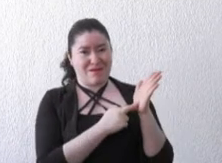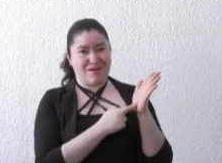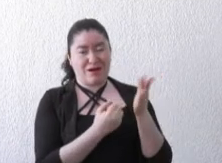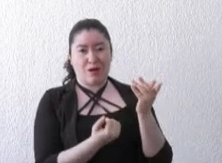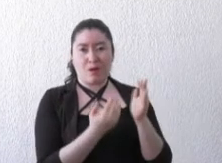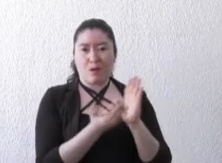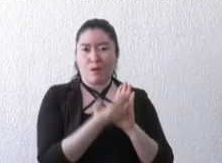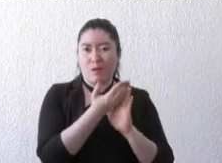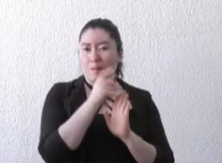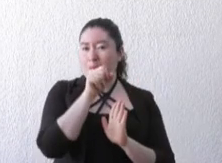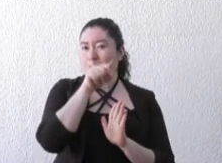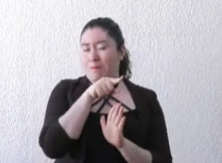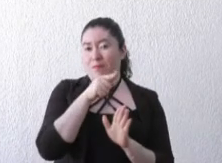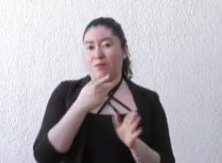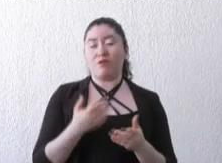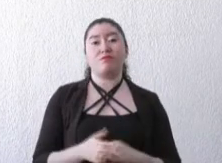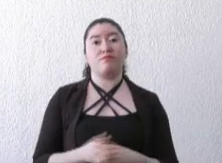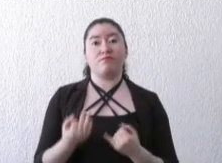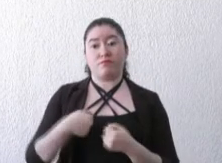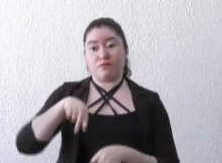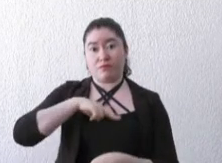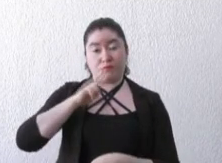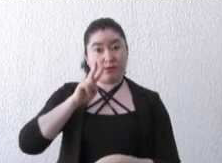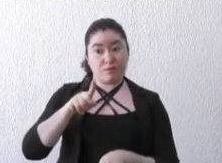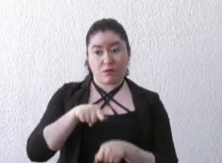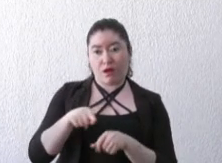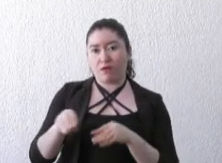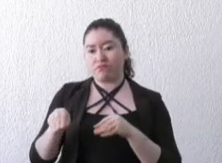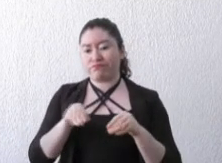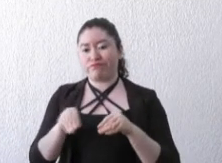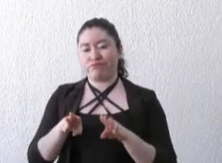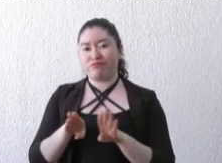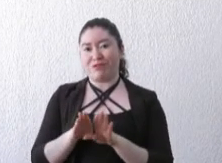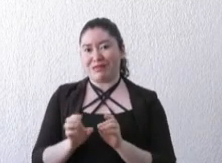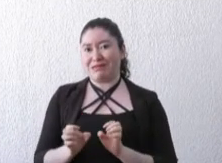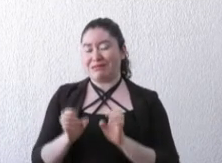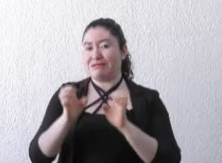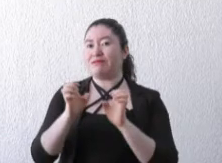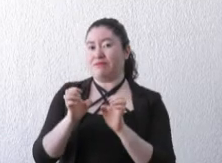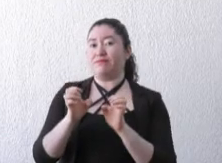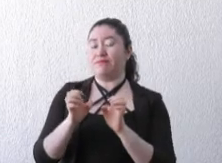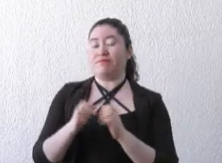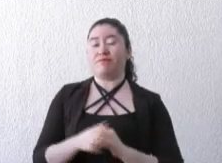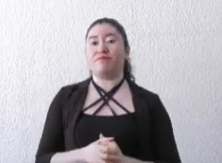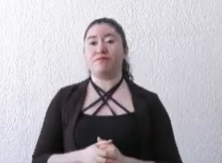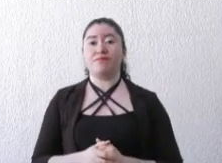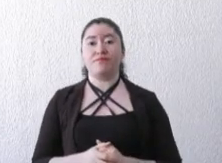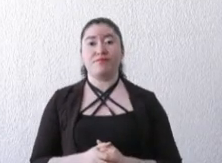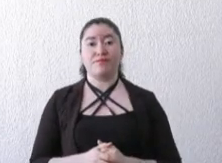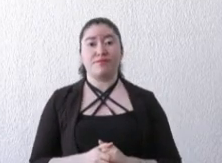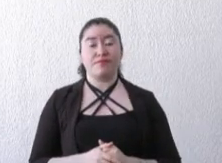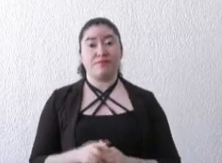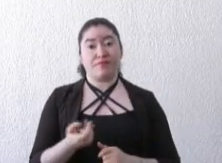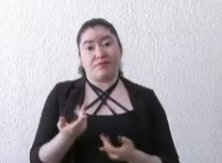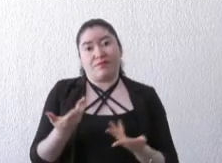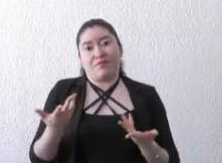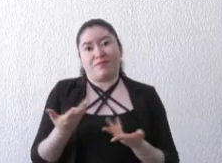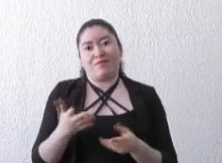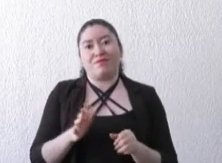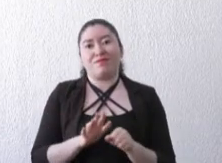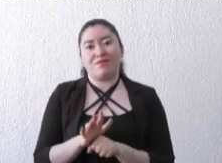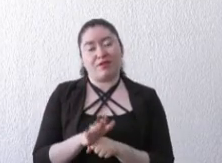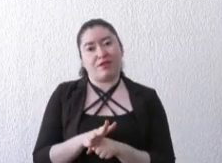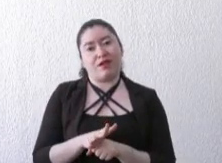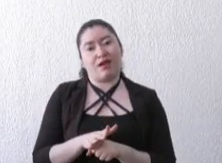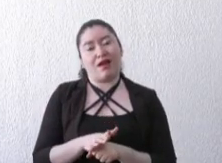vimos, detectamos movimientos importantes en el edificio histórico. Eso requirió de una